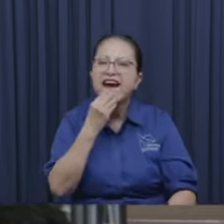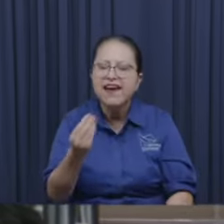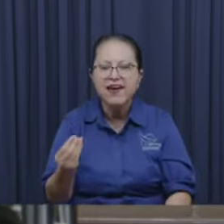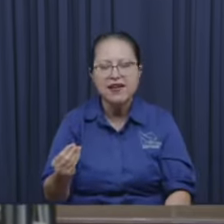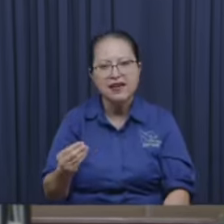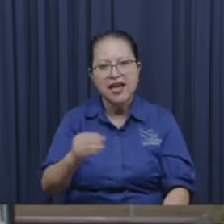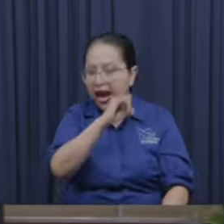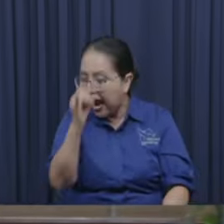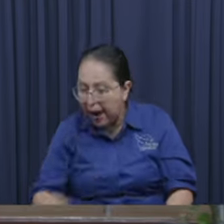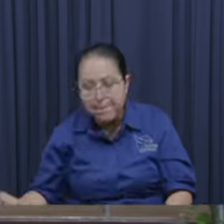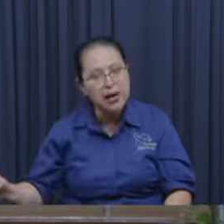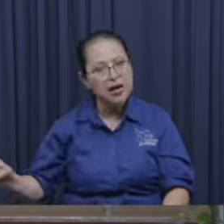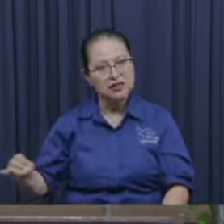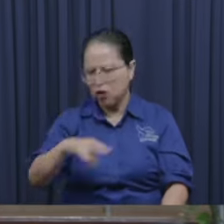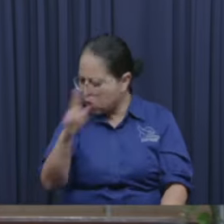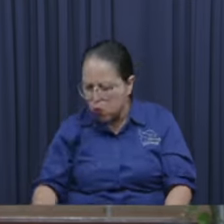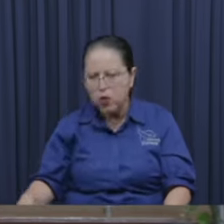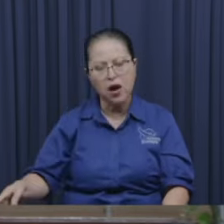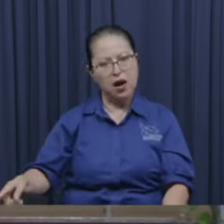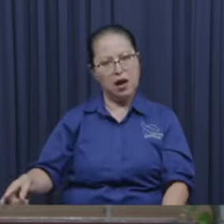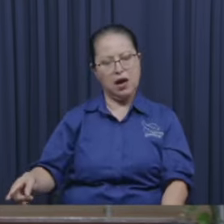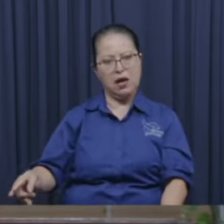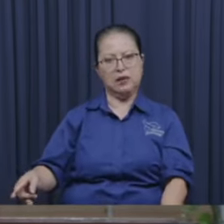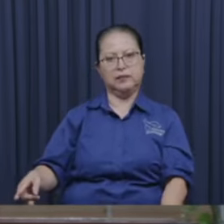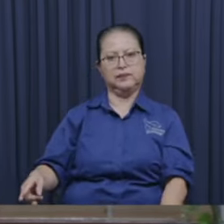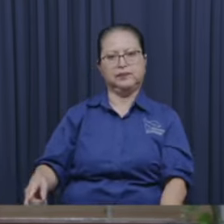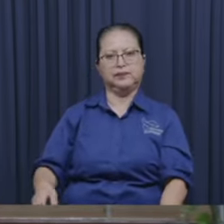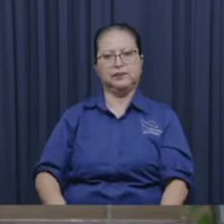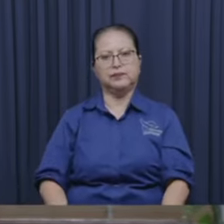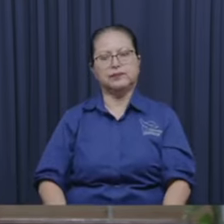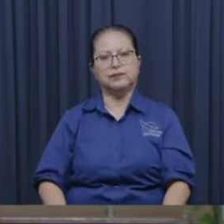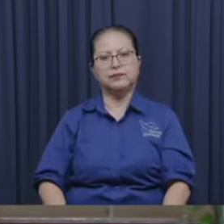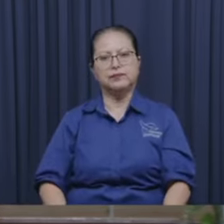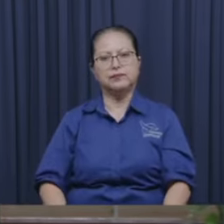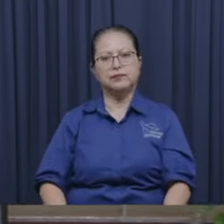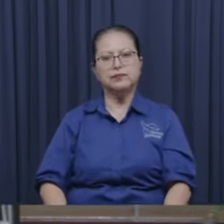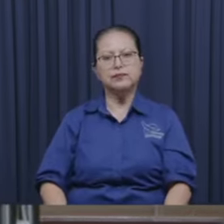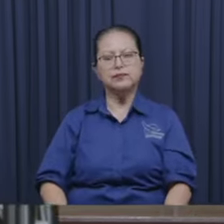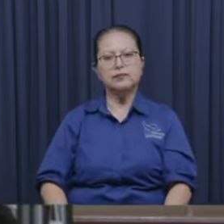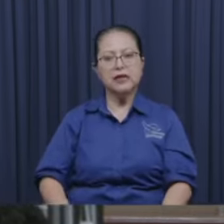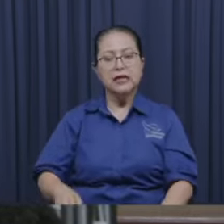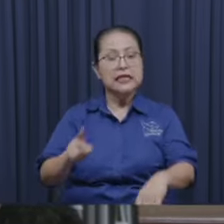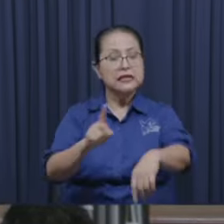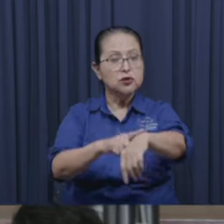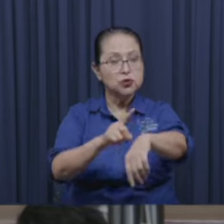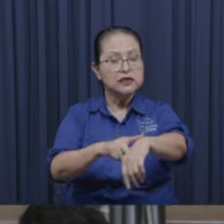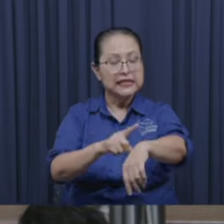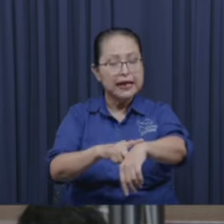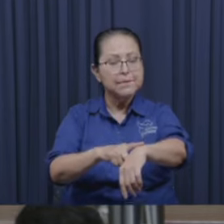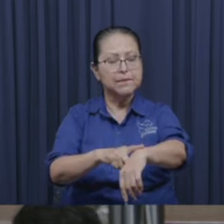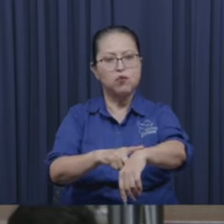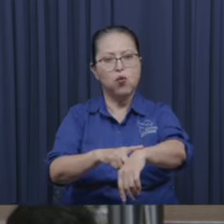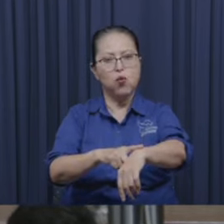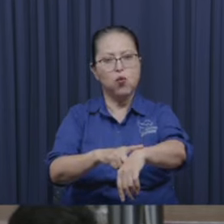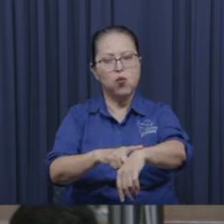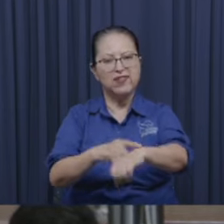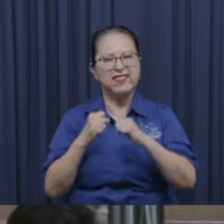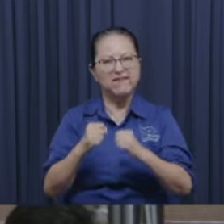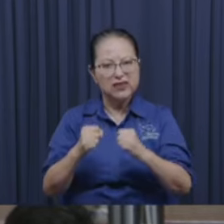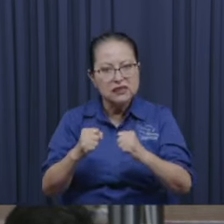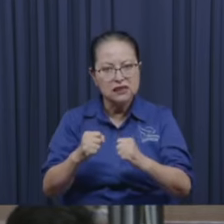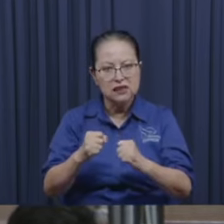pasado Jamás había pasado así con Israel que se estamos viendo en la época de que nunca habían